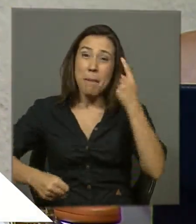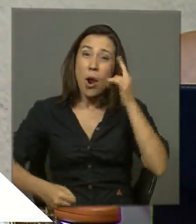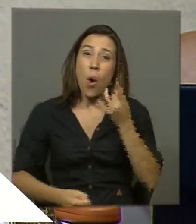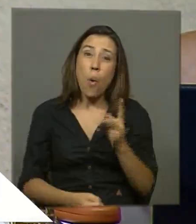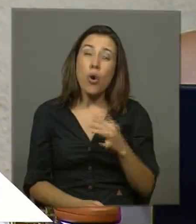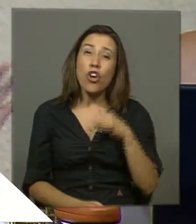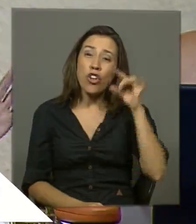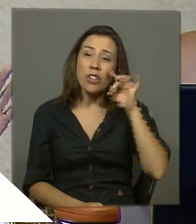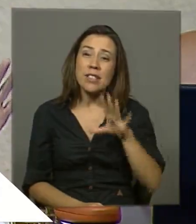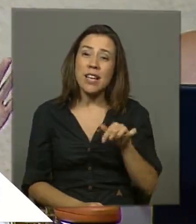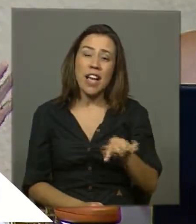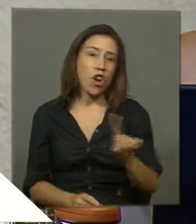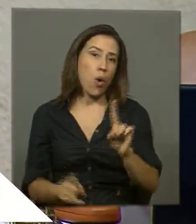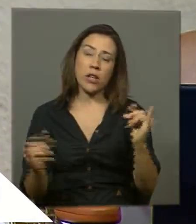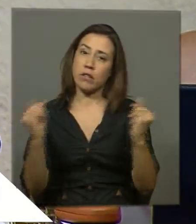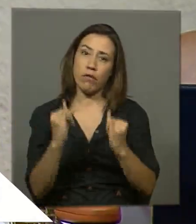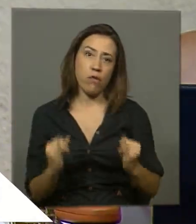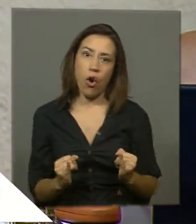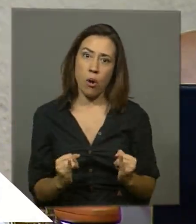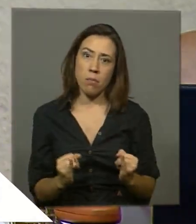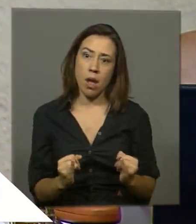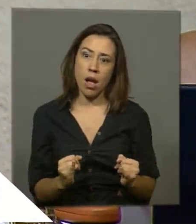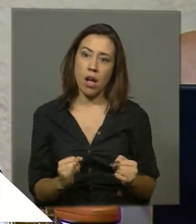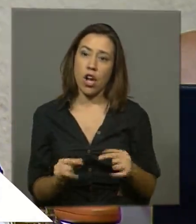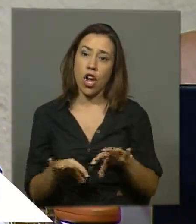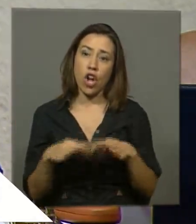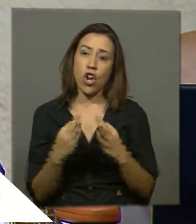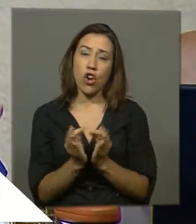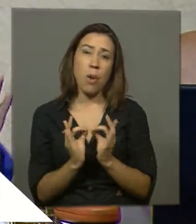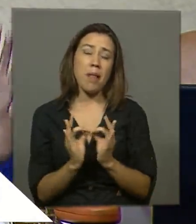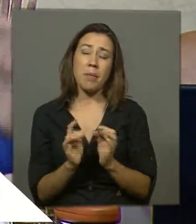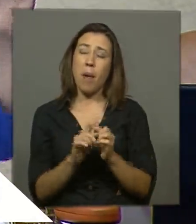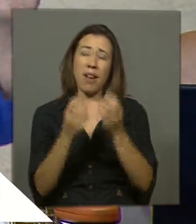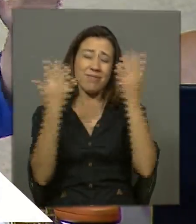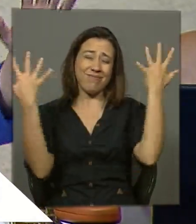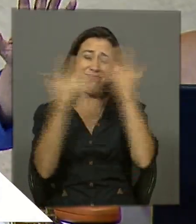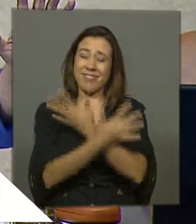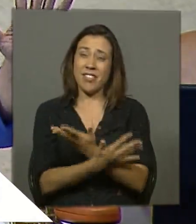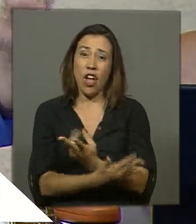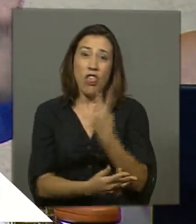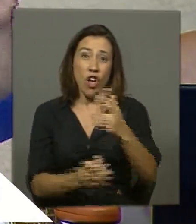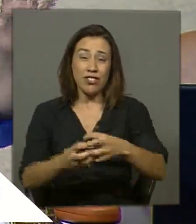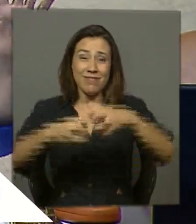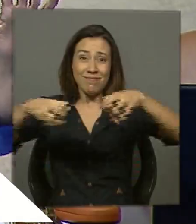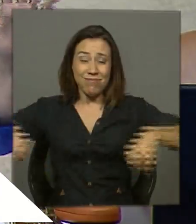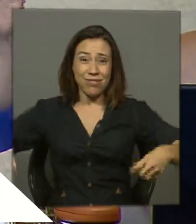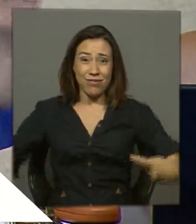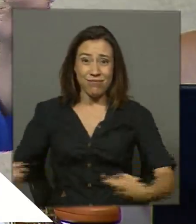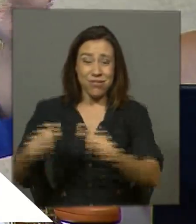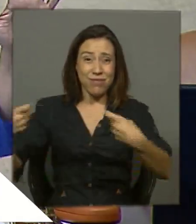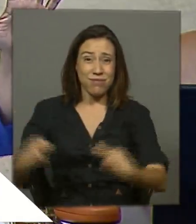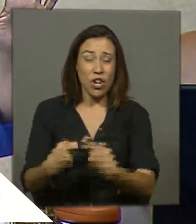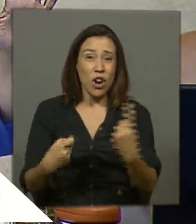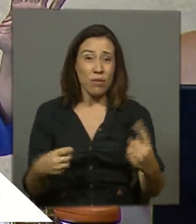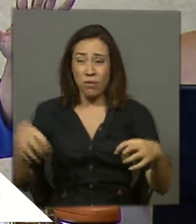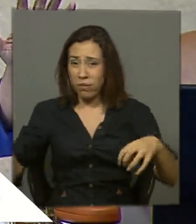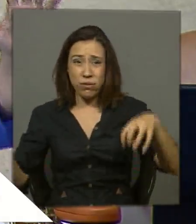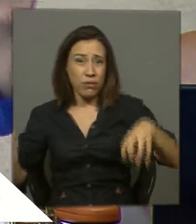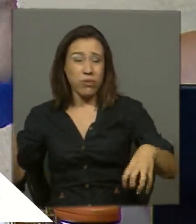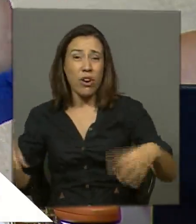único que sé es que esta no es la forma que estamos absolutamente perdidos y que las dos trincheras una y otra lo único que hace